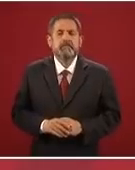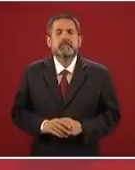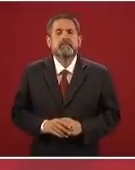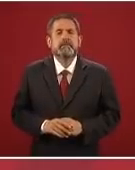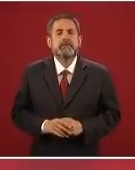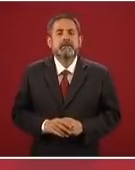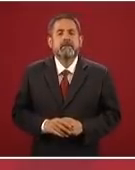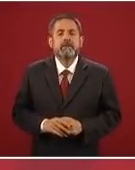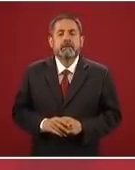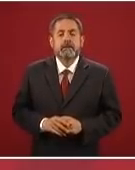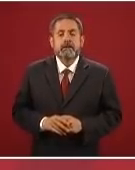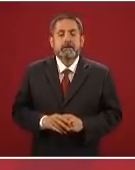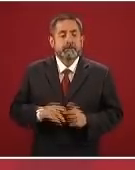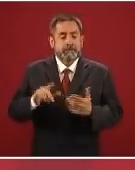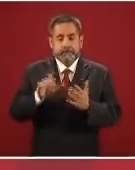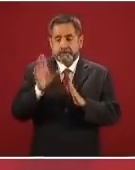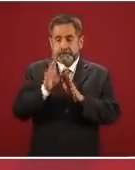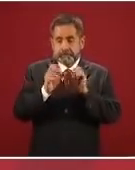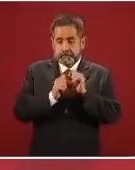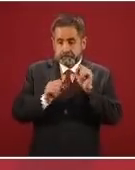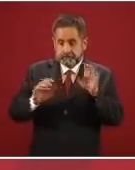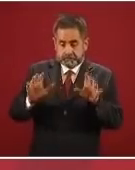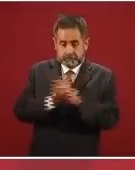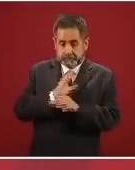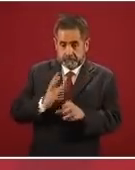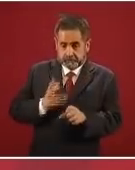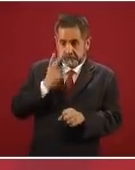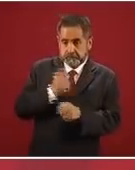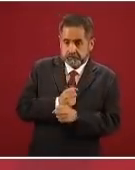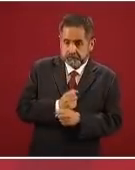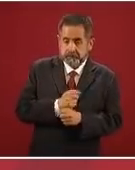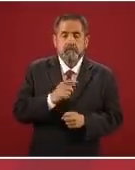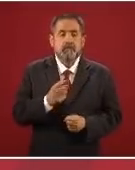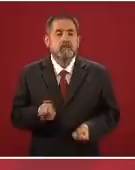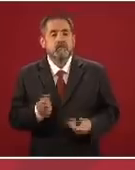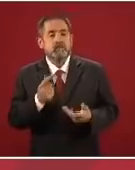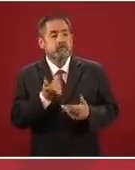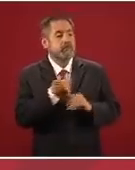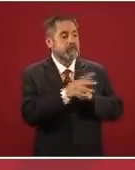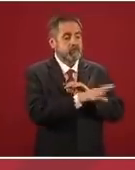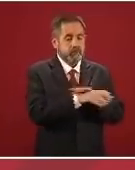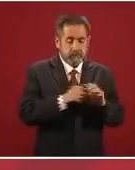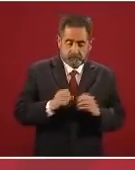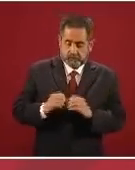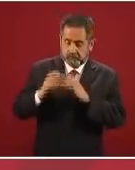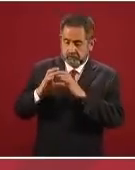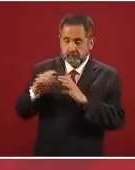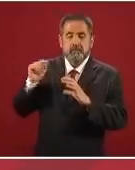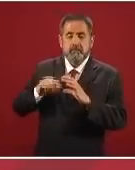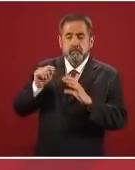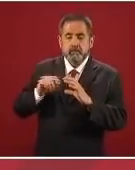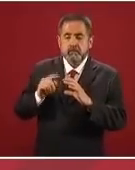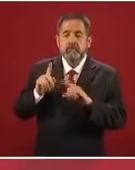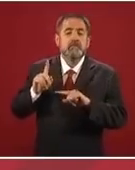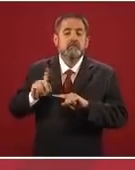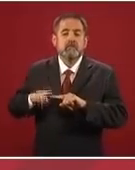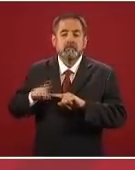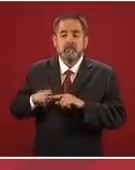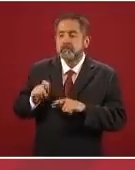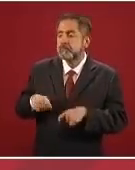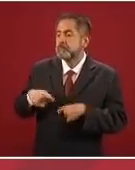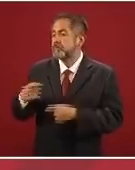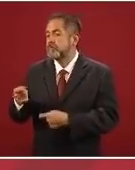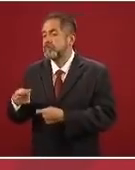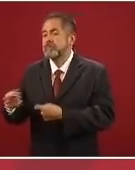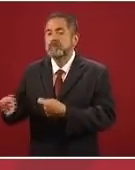desde que se reformó la Constitución y lo más importante, a dónde se ha destinado,